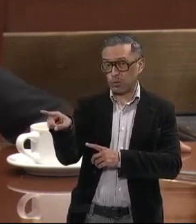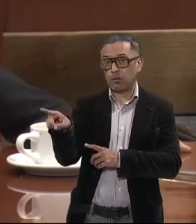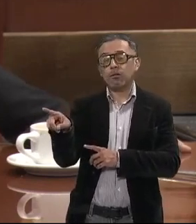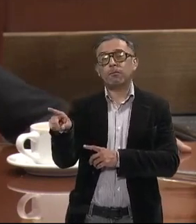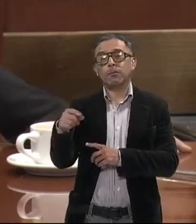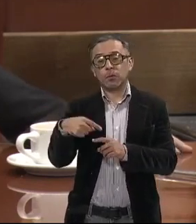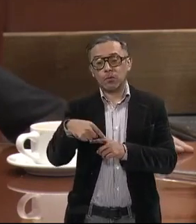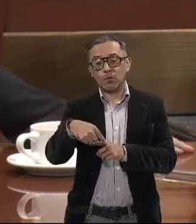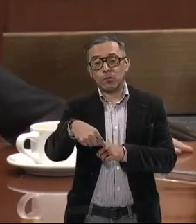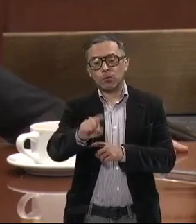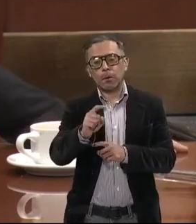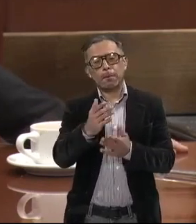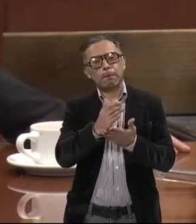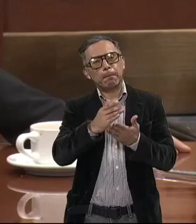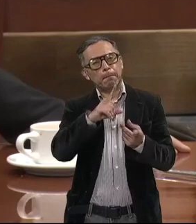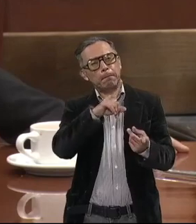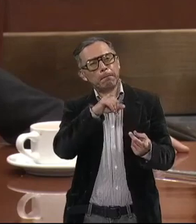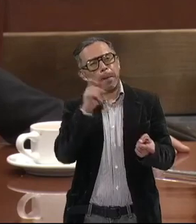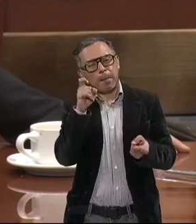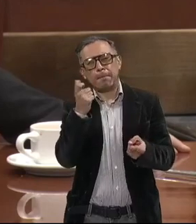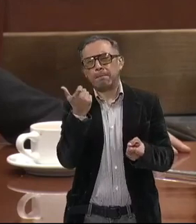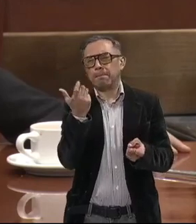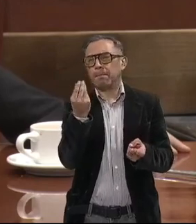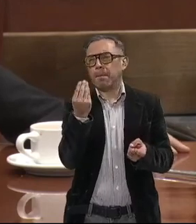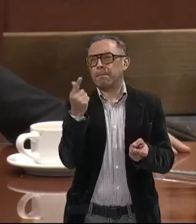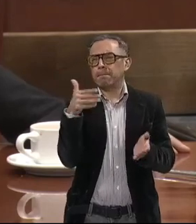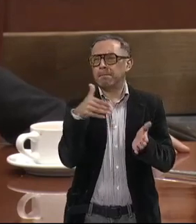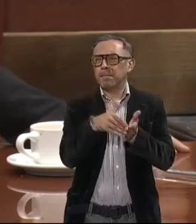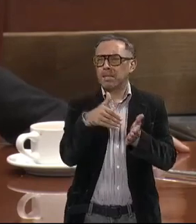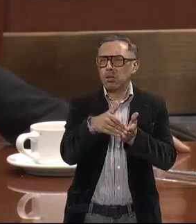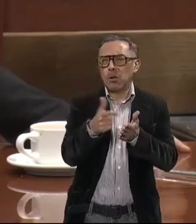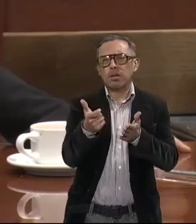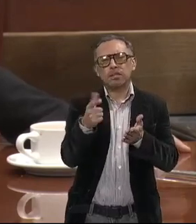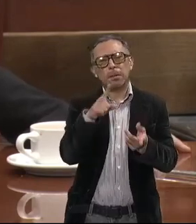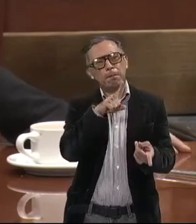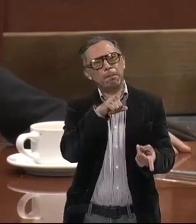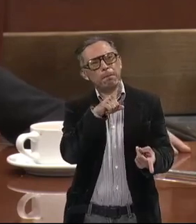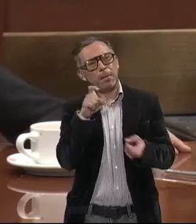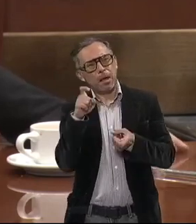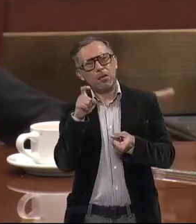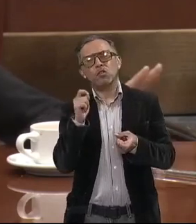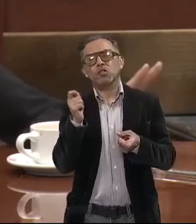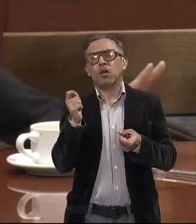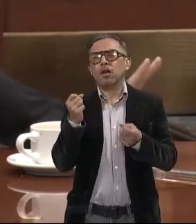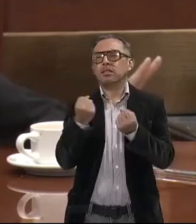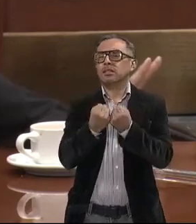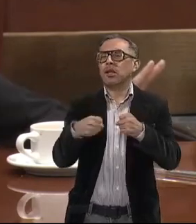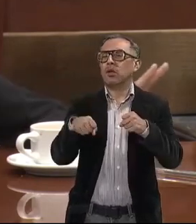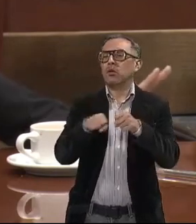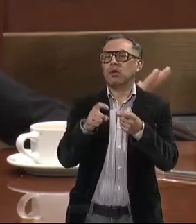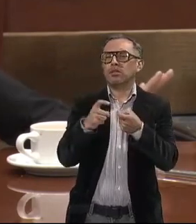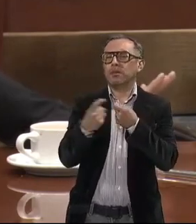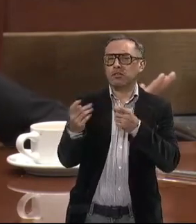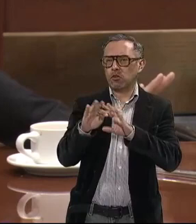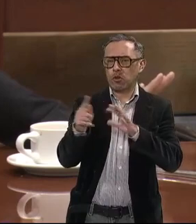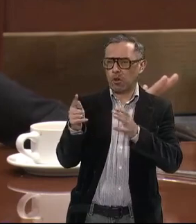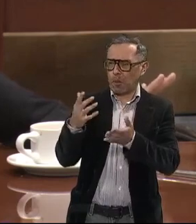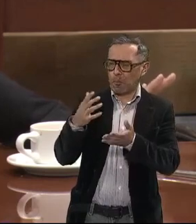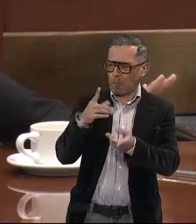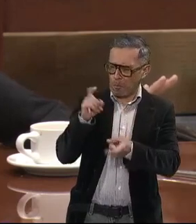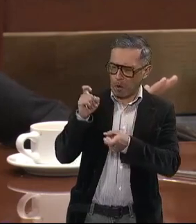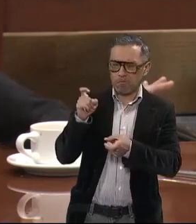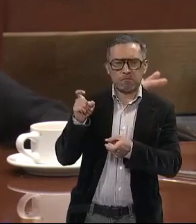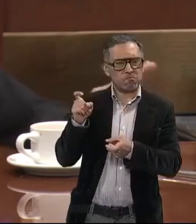despedirse con sus millones y millones de finiquito ni con su seguro de separación, que por cierto, aún no